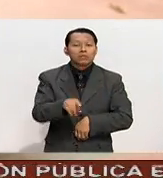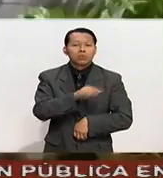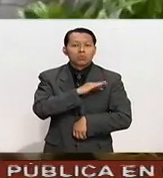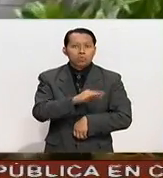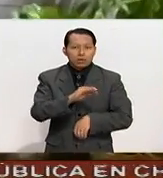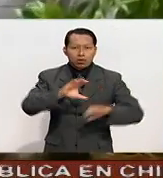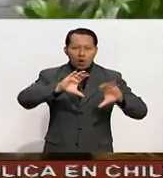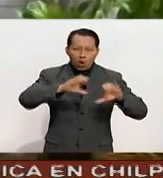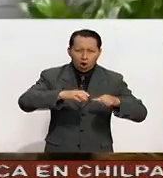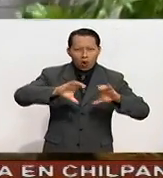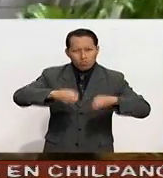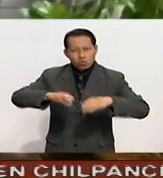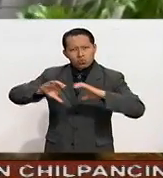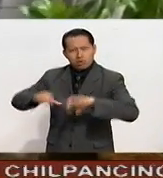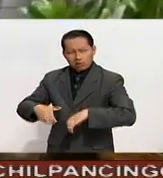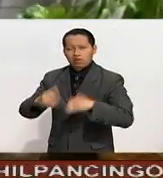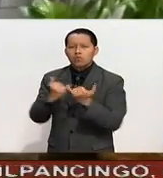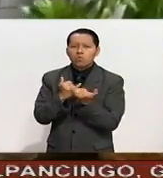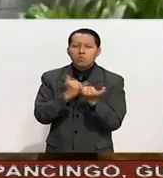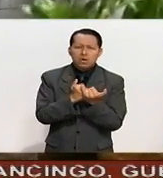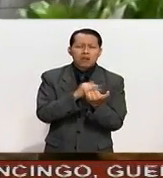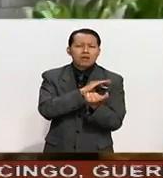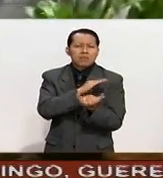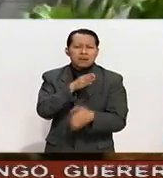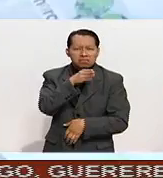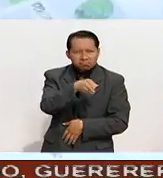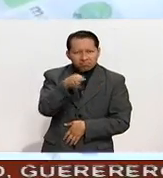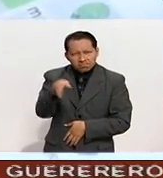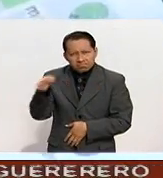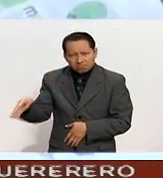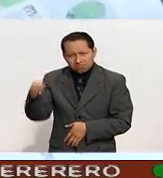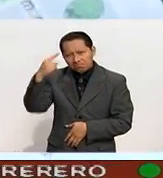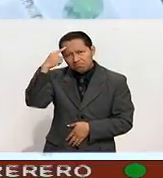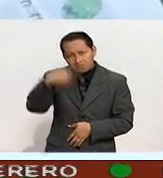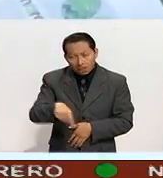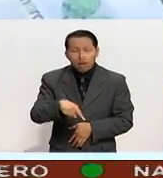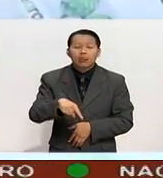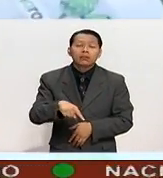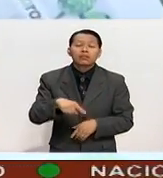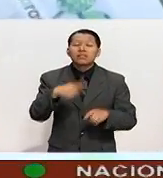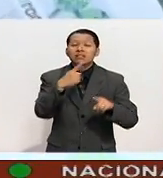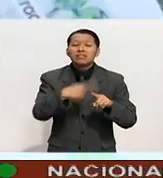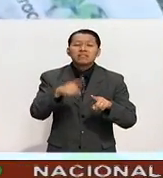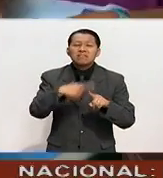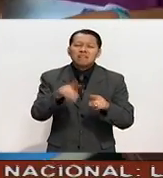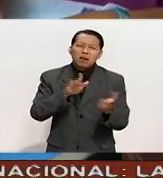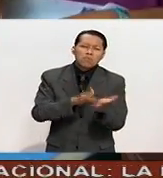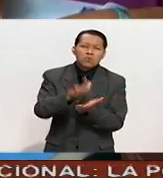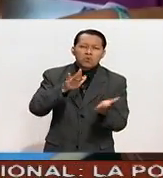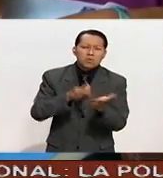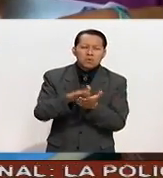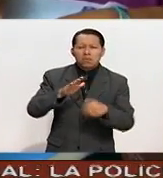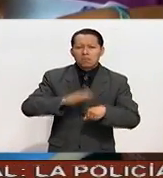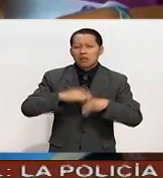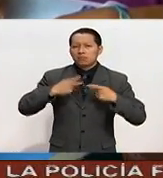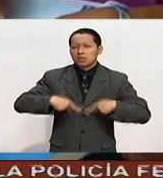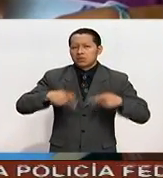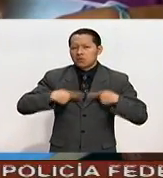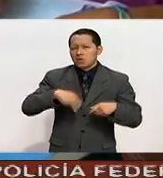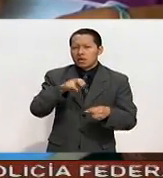las comunidades, llevando brigadas que puedan permitir que más gente en los municipios,